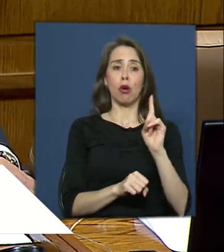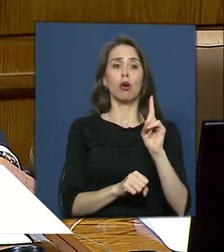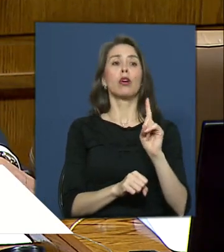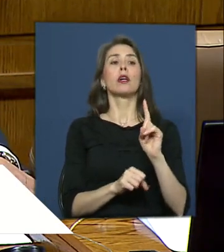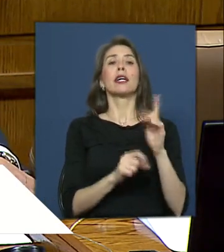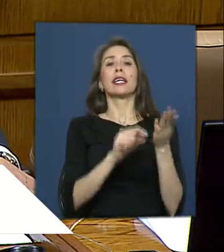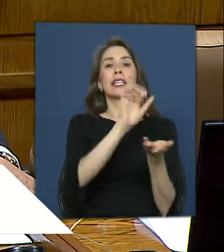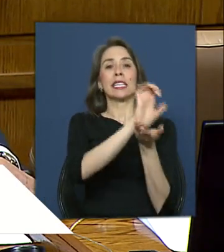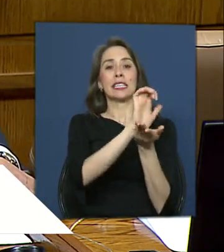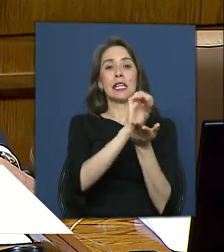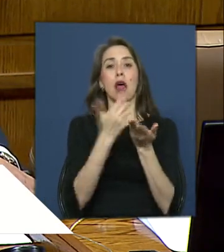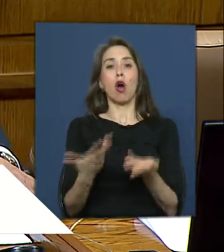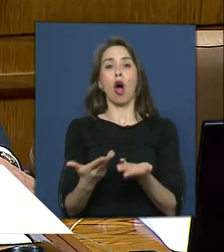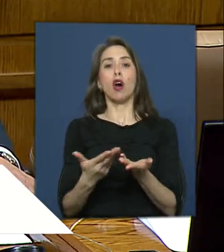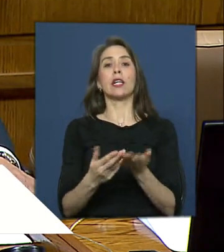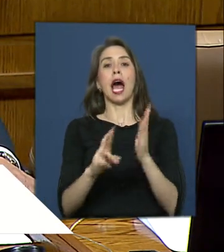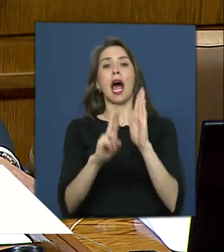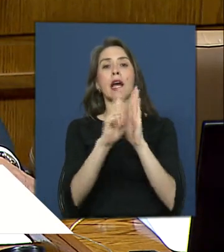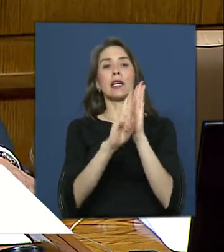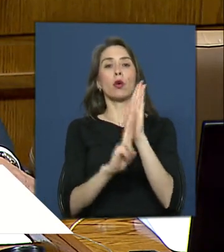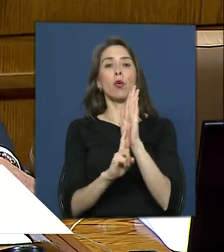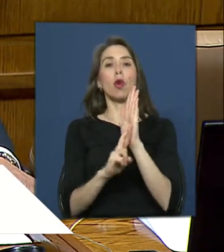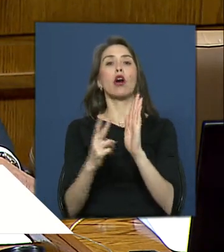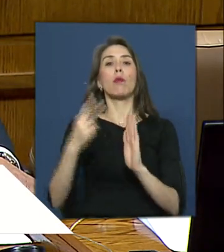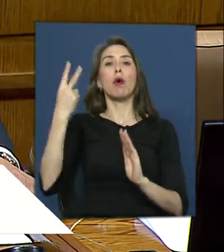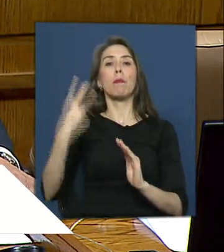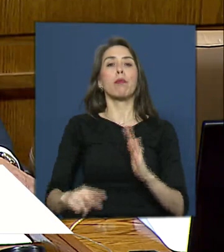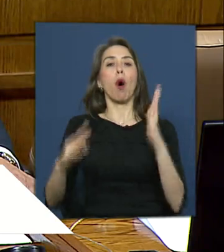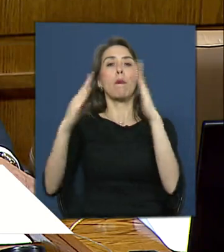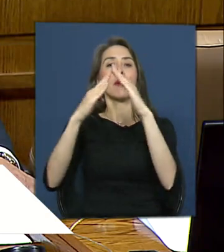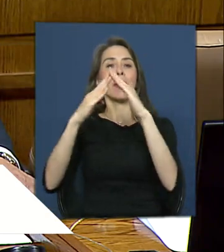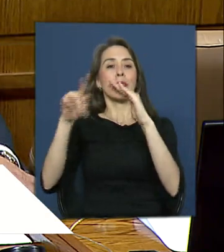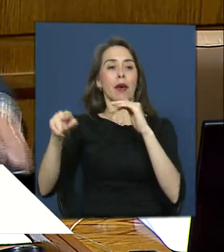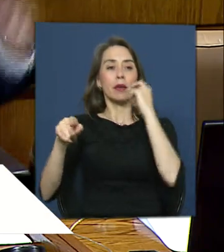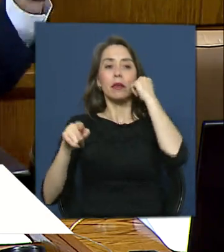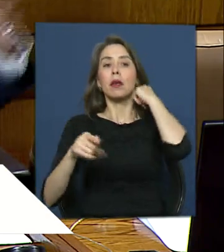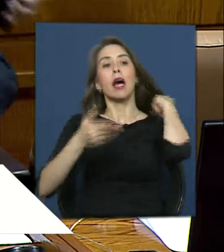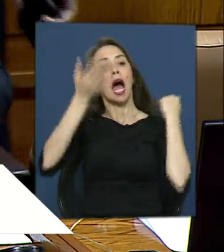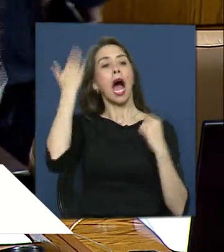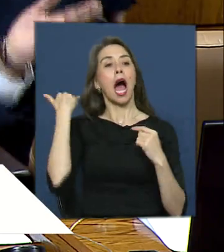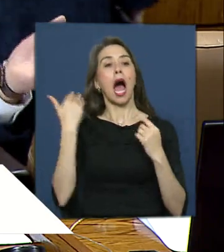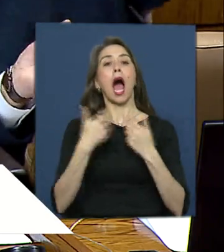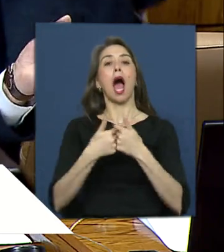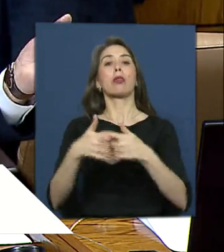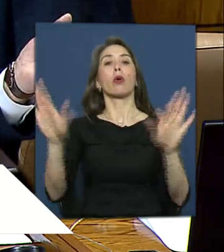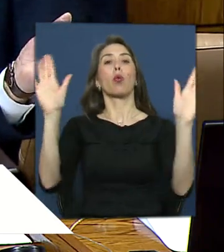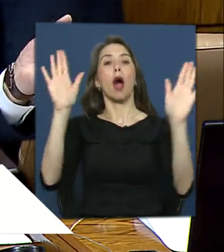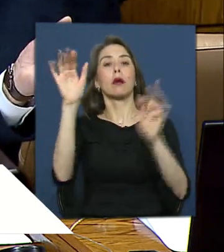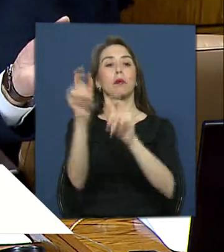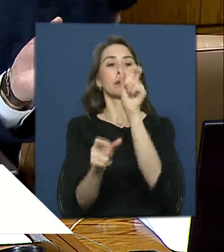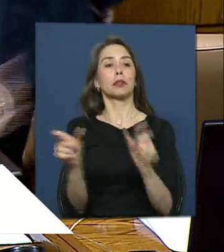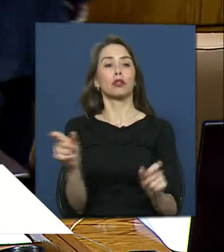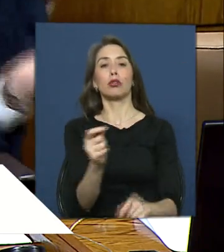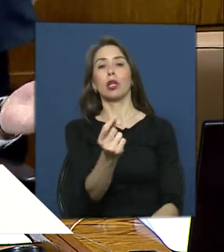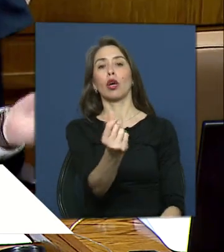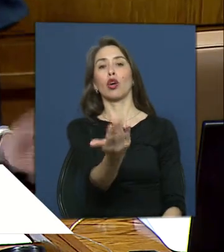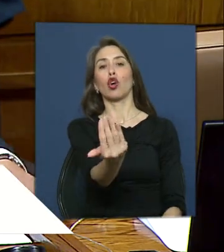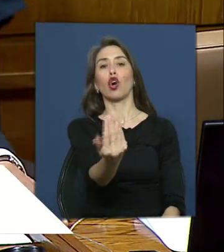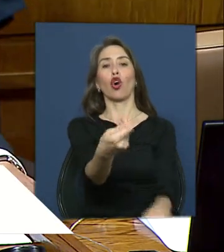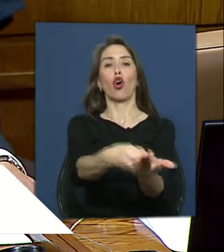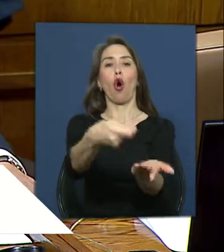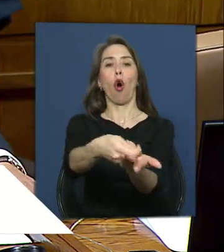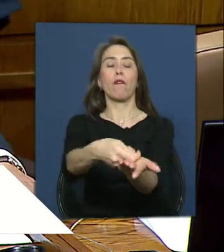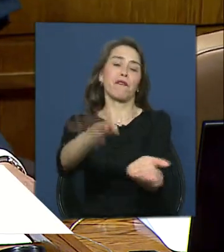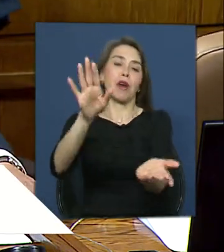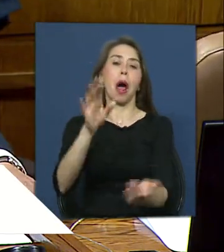regulamos. Porque tampoco en el otro hipótesis íbamos a quedar en un mercado en que cualquiera pudiera cobrar lo que